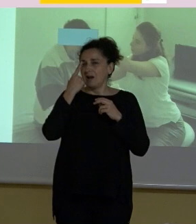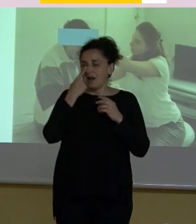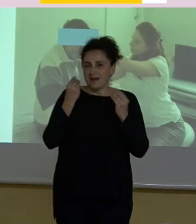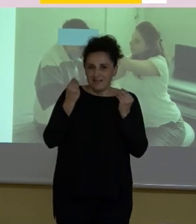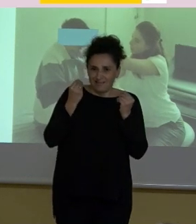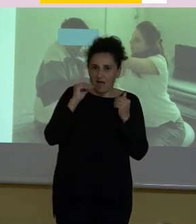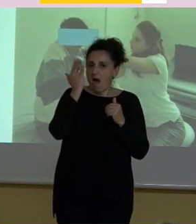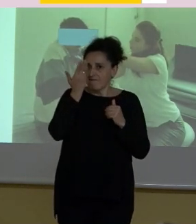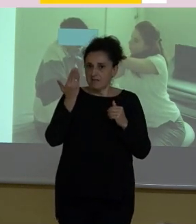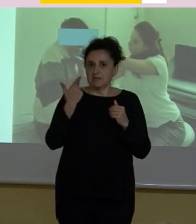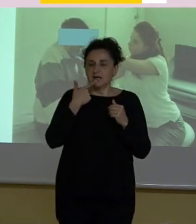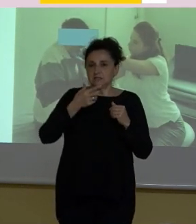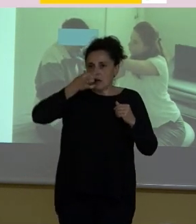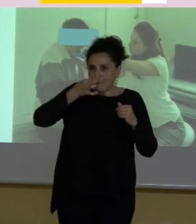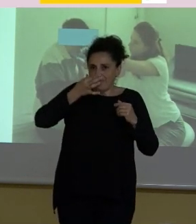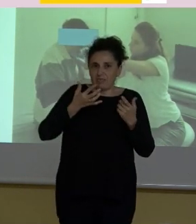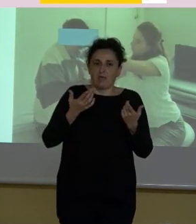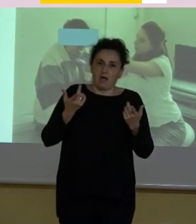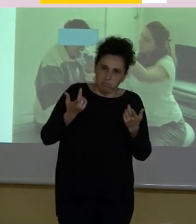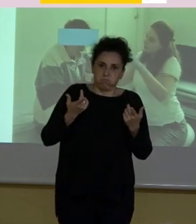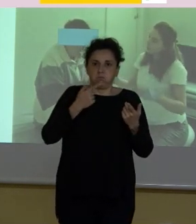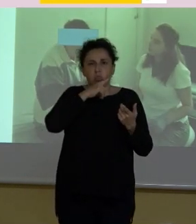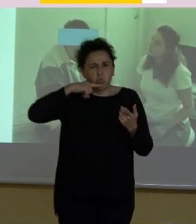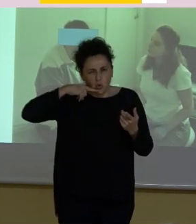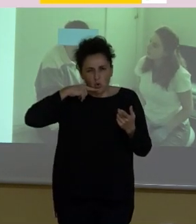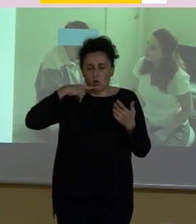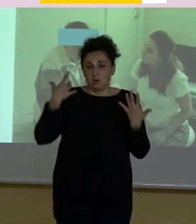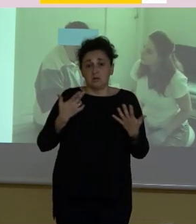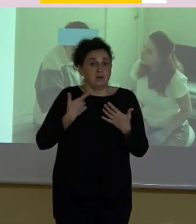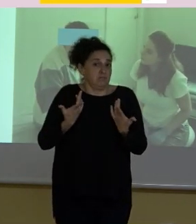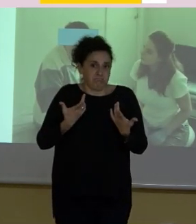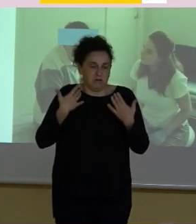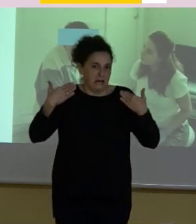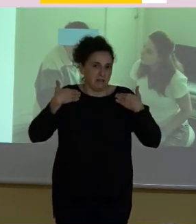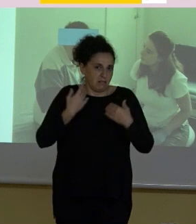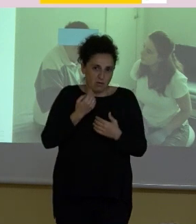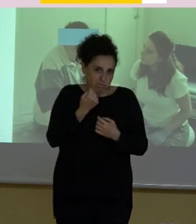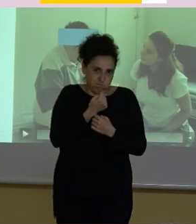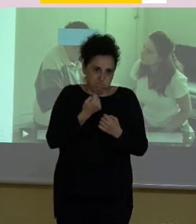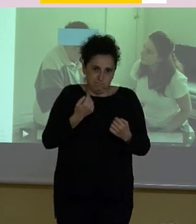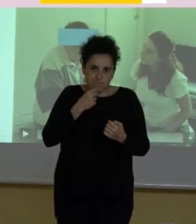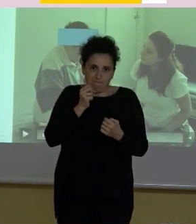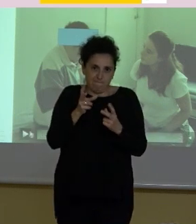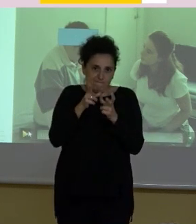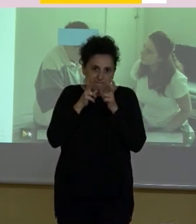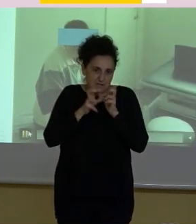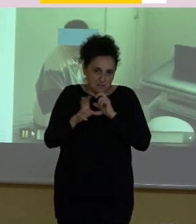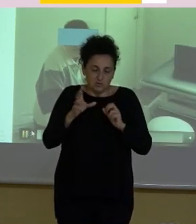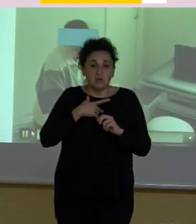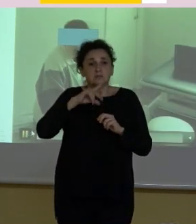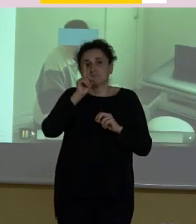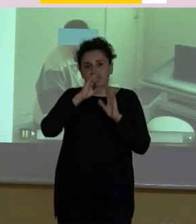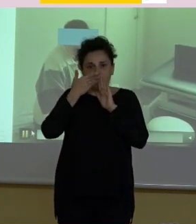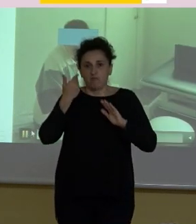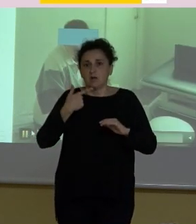pues el dolor es terrible y me va a hacer la ejecución bastante regular. Y en este caso realizamos expiraciones profundas